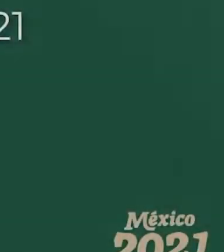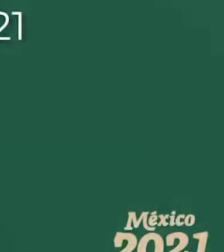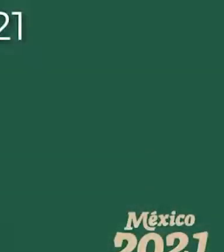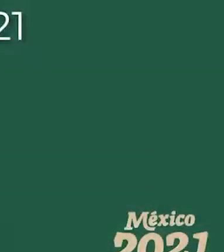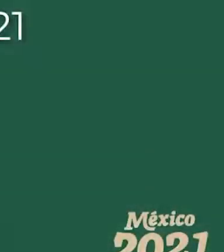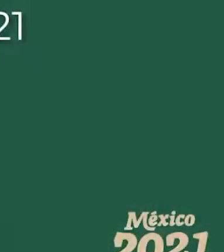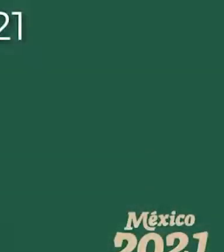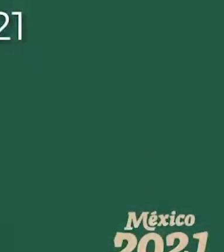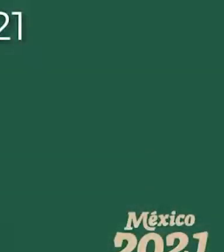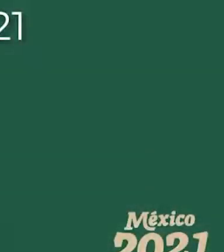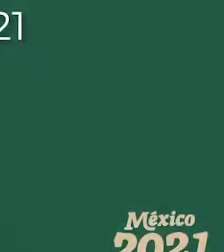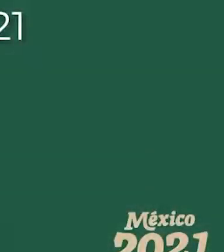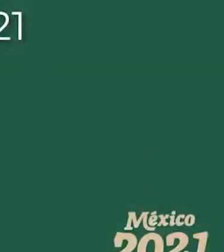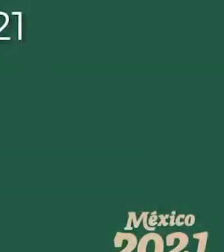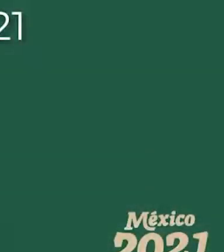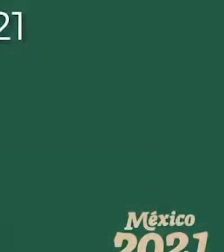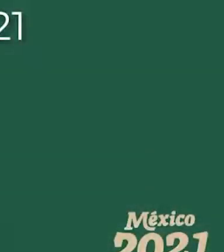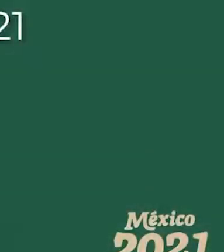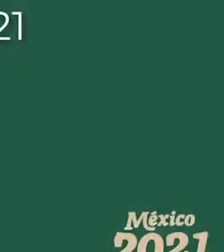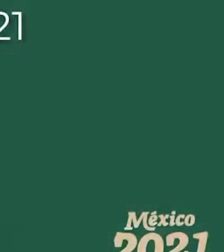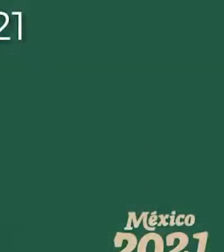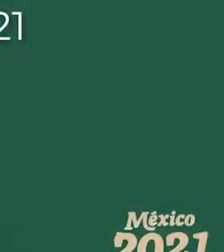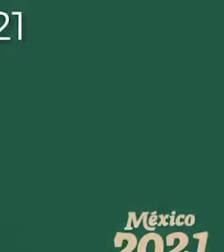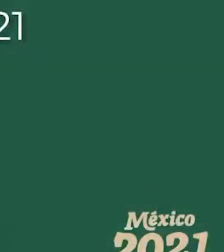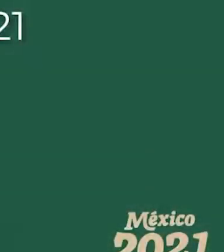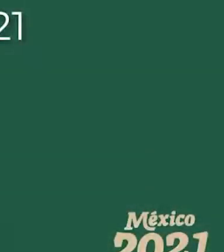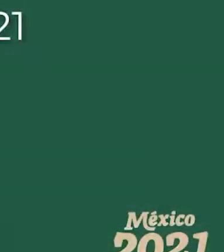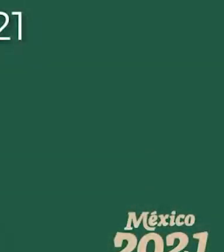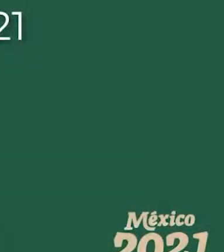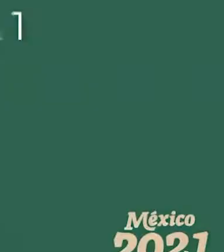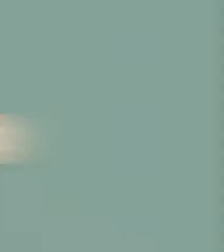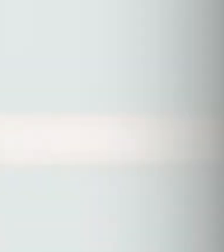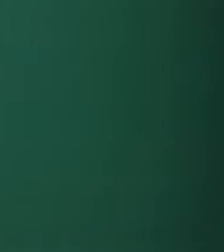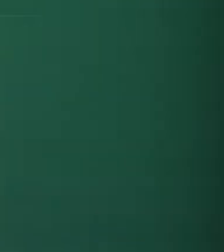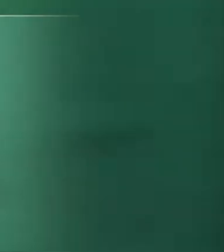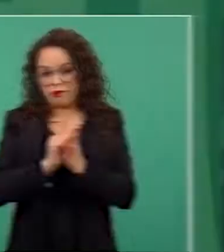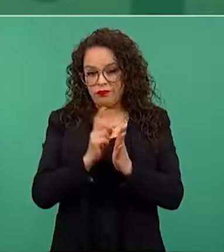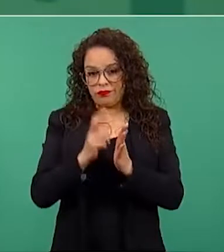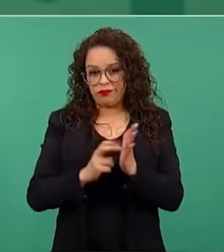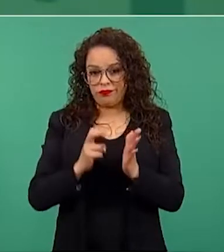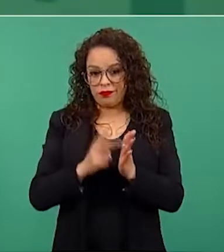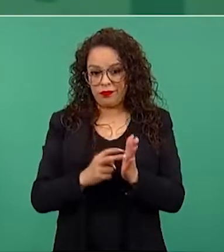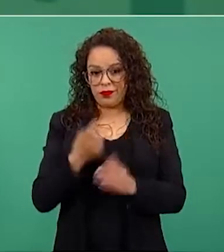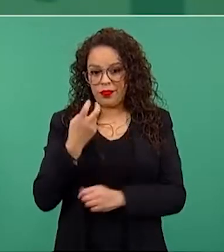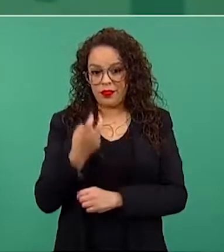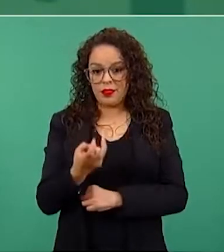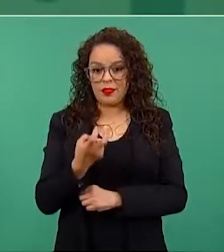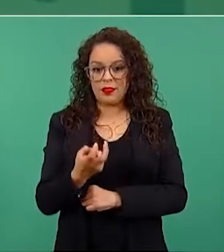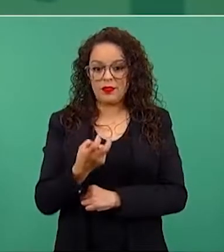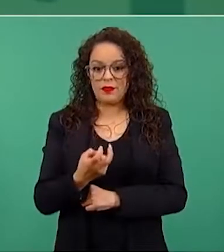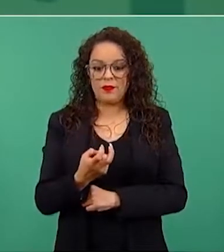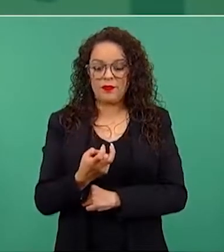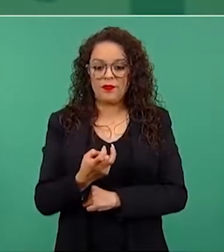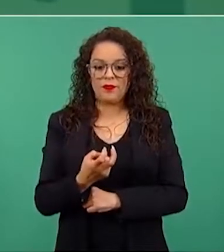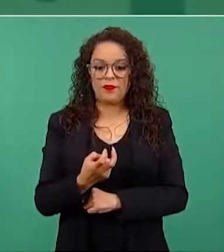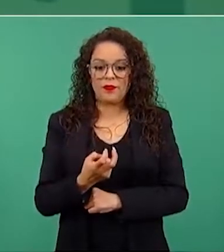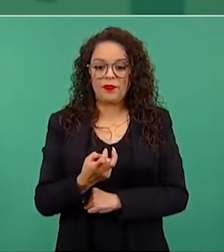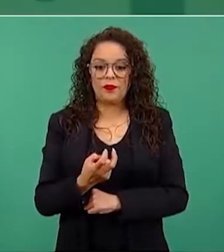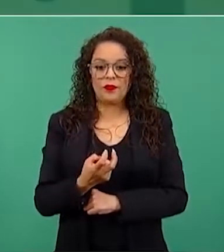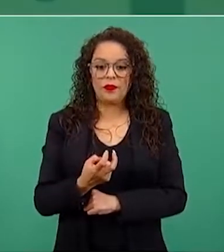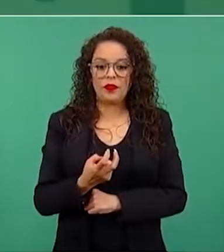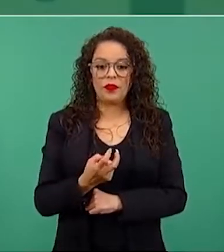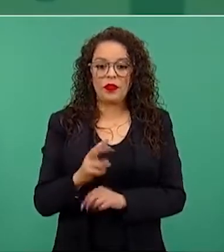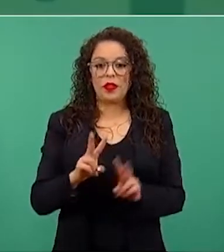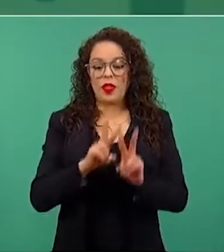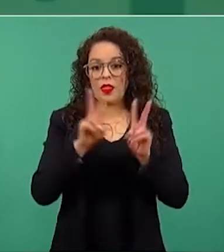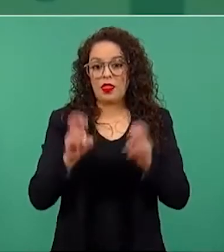Esto fue lo más destacado de la mañanera de este miércoles 6 de octubre. El presidente López Obrador anunció que en su iniciativa de